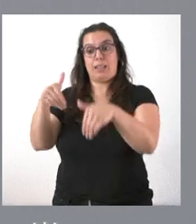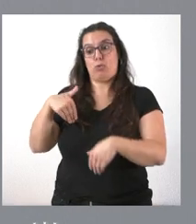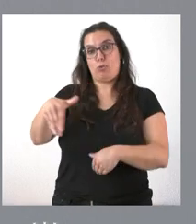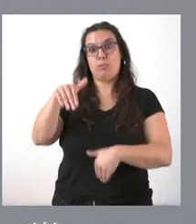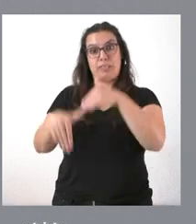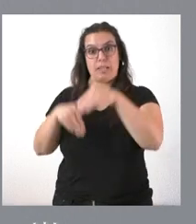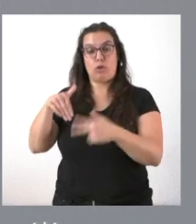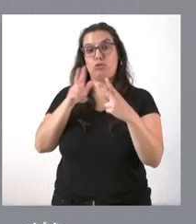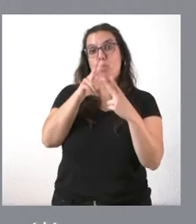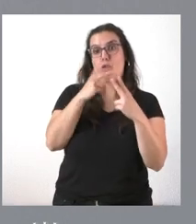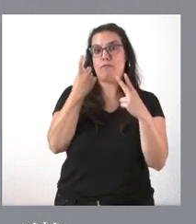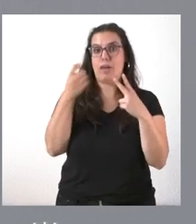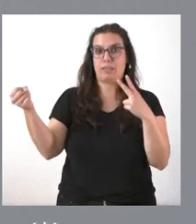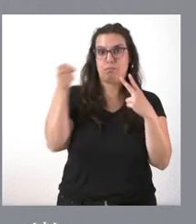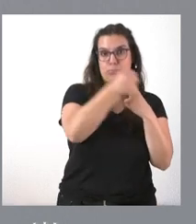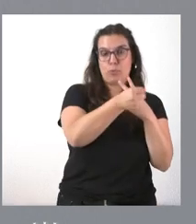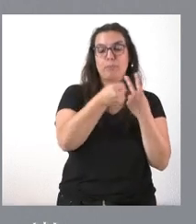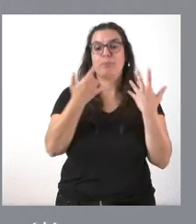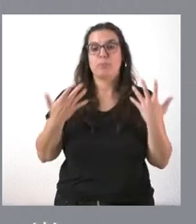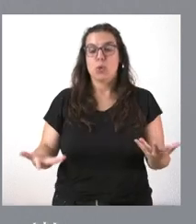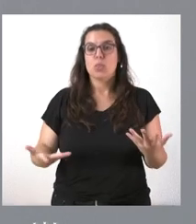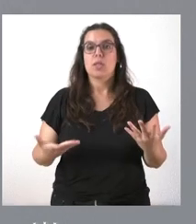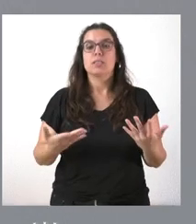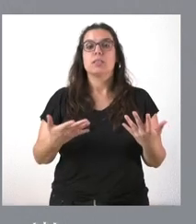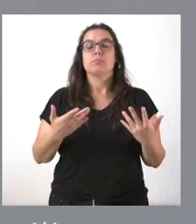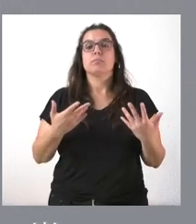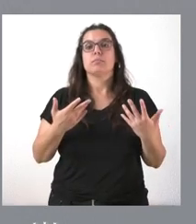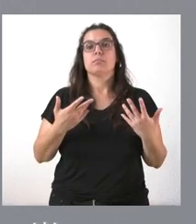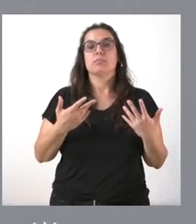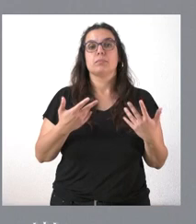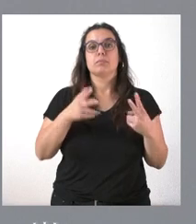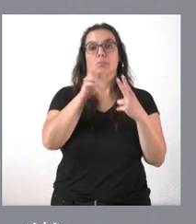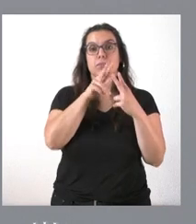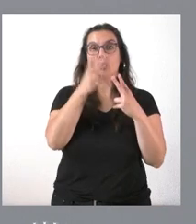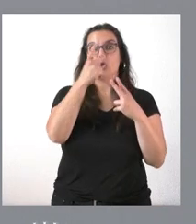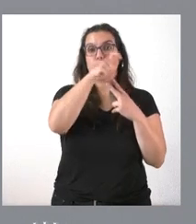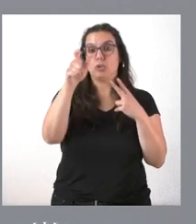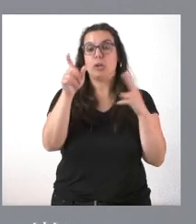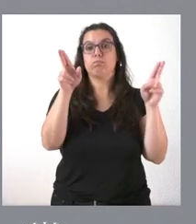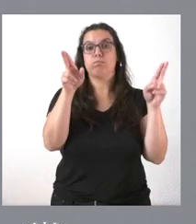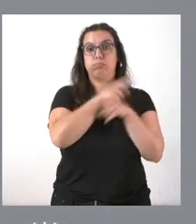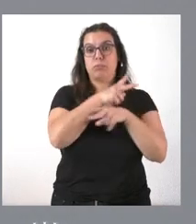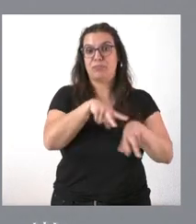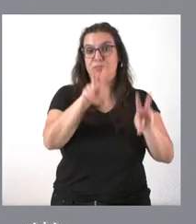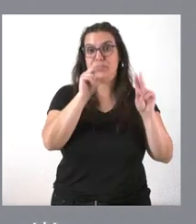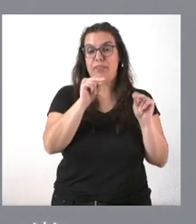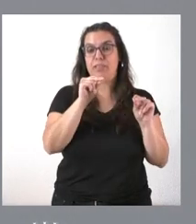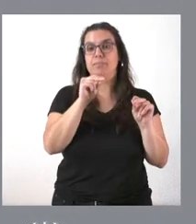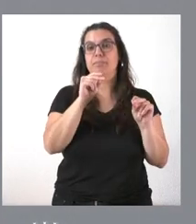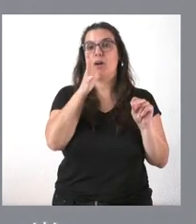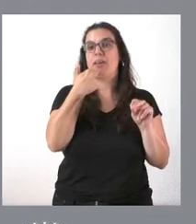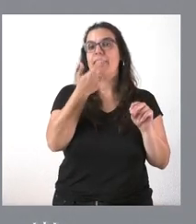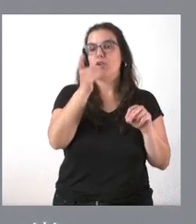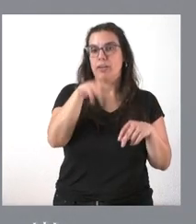próximas elecciones Por tanto se procede al cese de personas que les señalaré a continuación